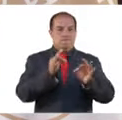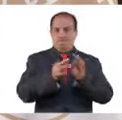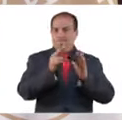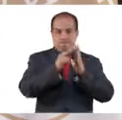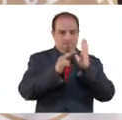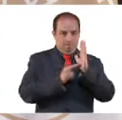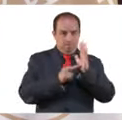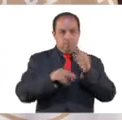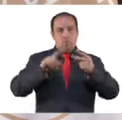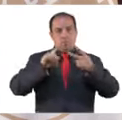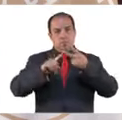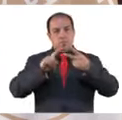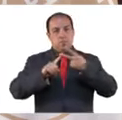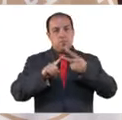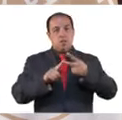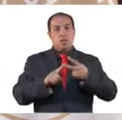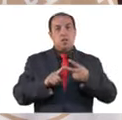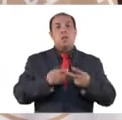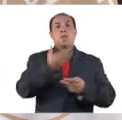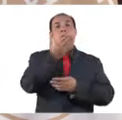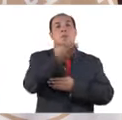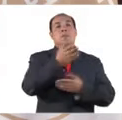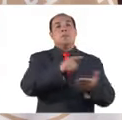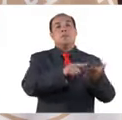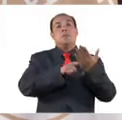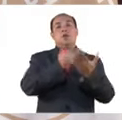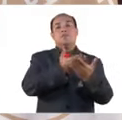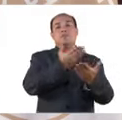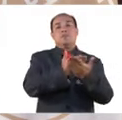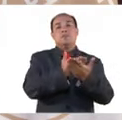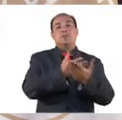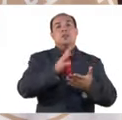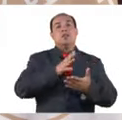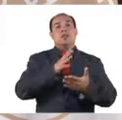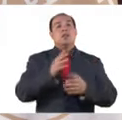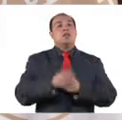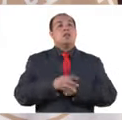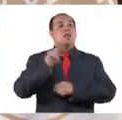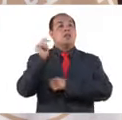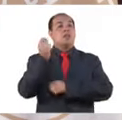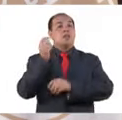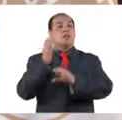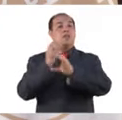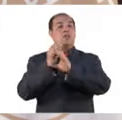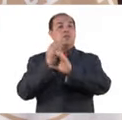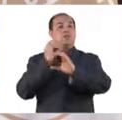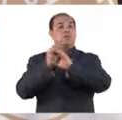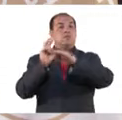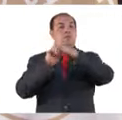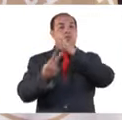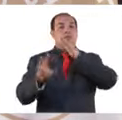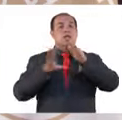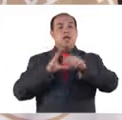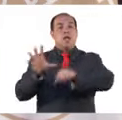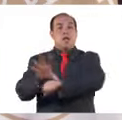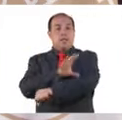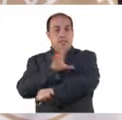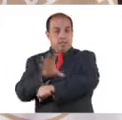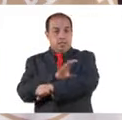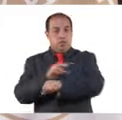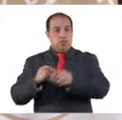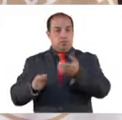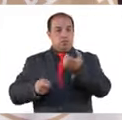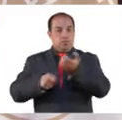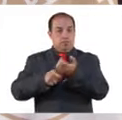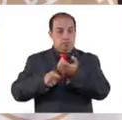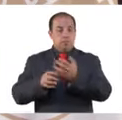que se pide presentar una propuesta, que es parte del aspecto técnico del trolebús, que es que tenga un cargador de baterías dentro del trolebús.